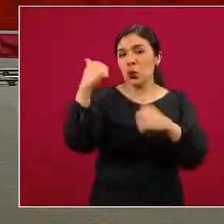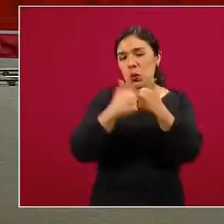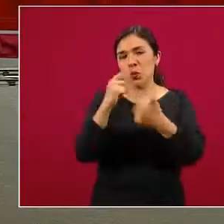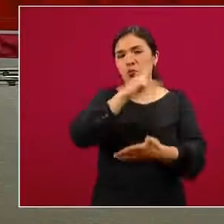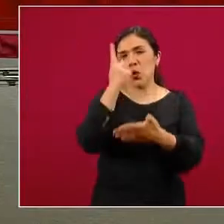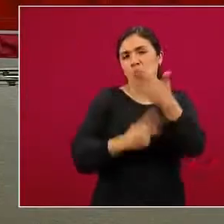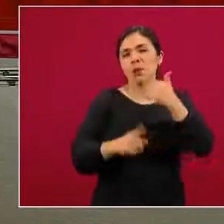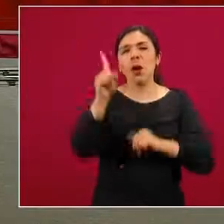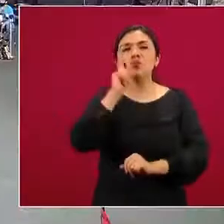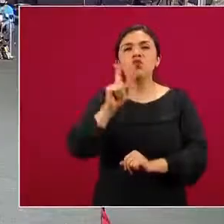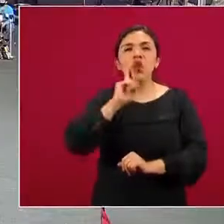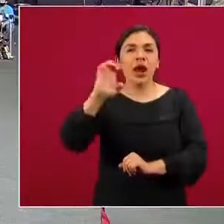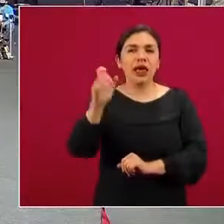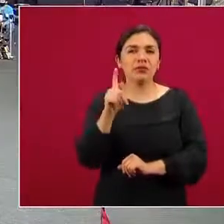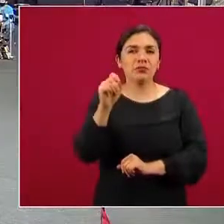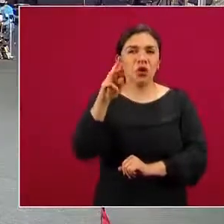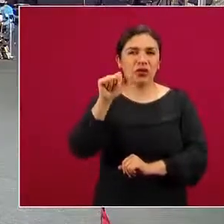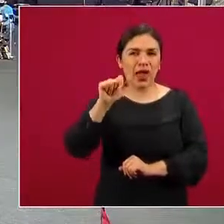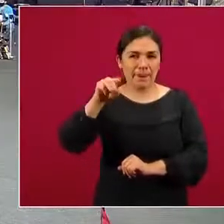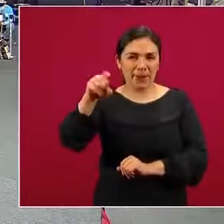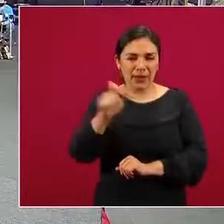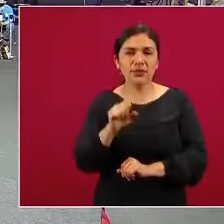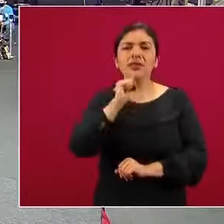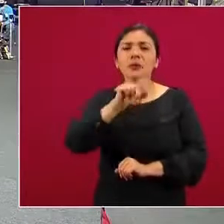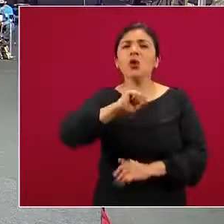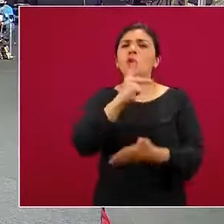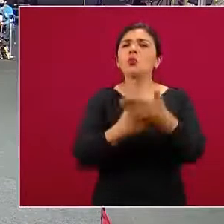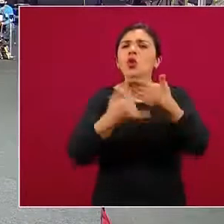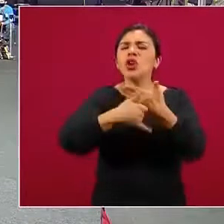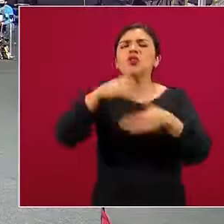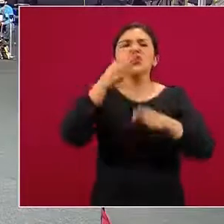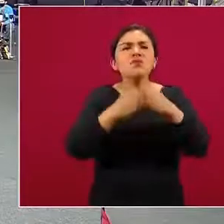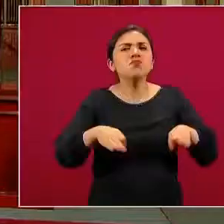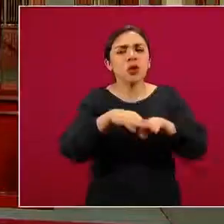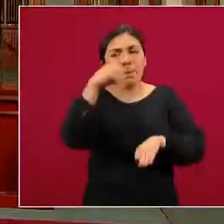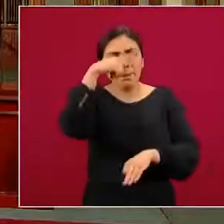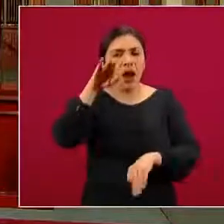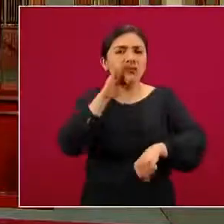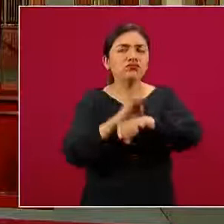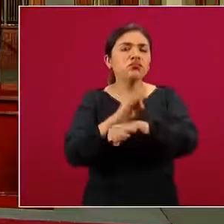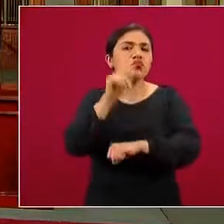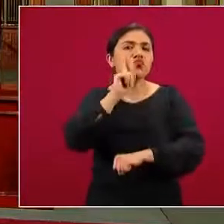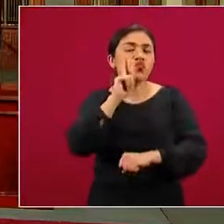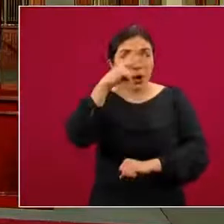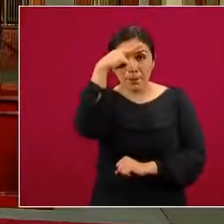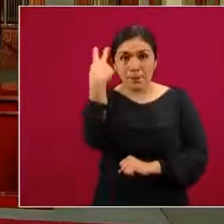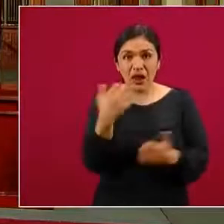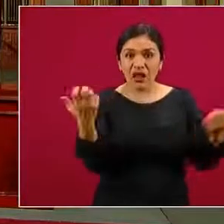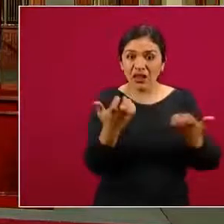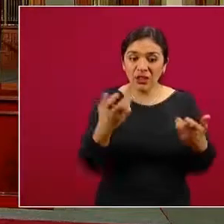Mujer Exporte MX y también nos hablará de créditos relevantes para las mujeres mexicanas exportadoras, además de la